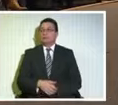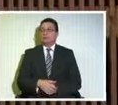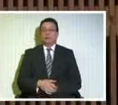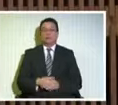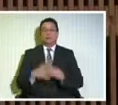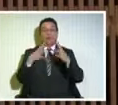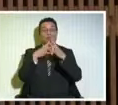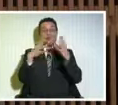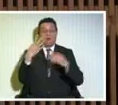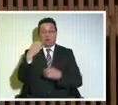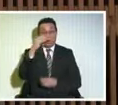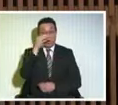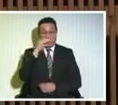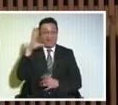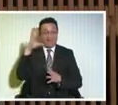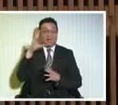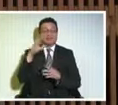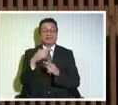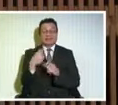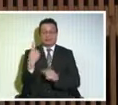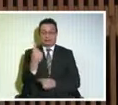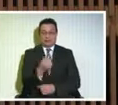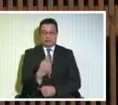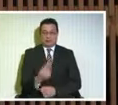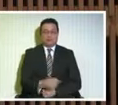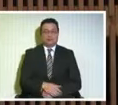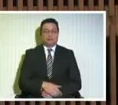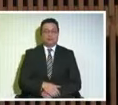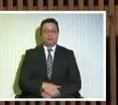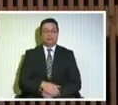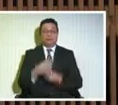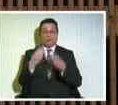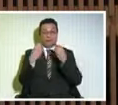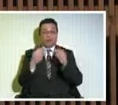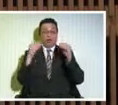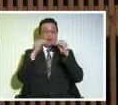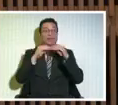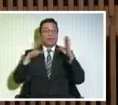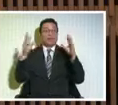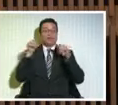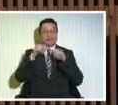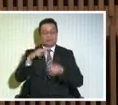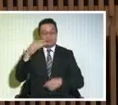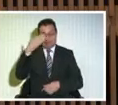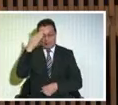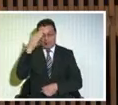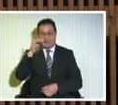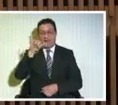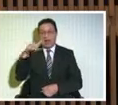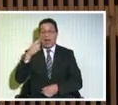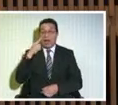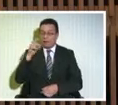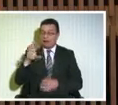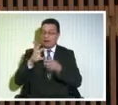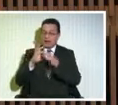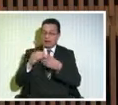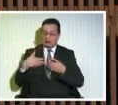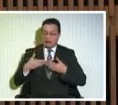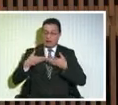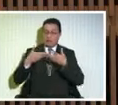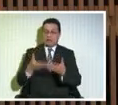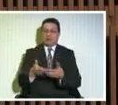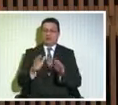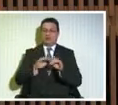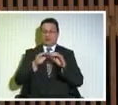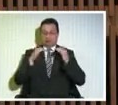Muy buenos días. Uy, estamos eléctricos. Muy buenos días. Buenos días, Jaime. Muchas gracias por la invitación y por todo